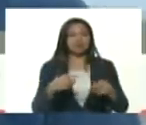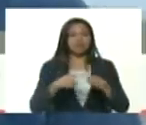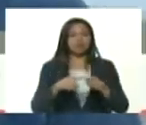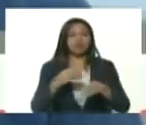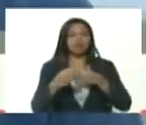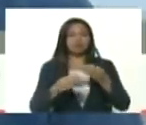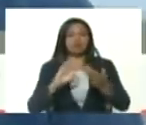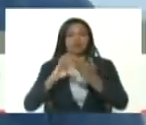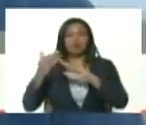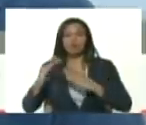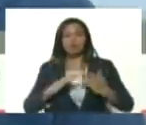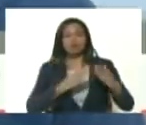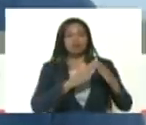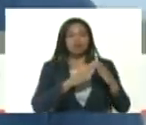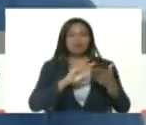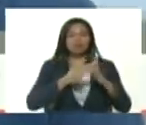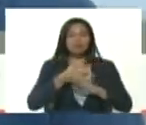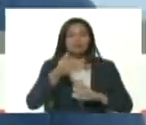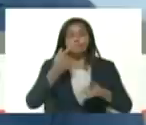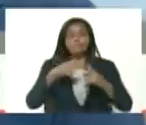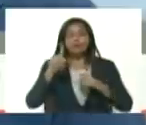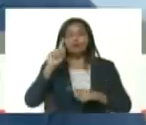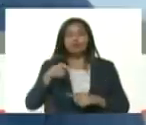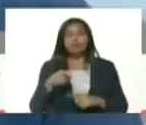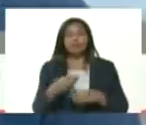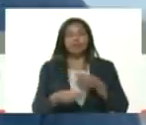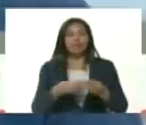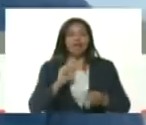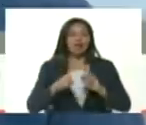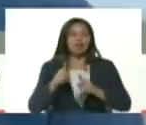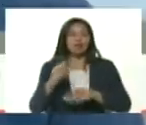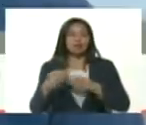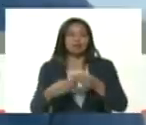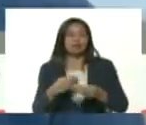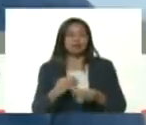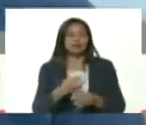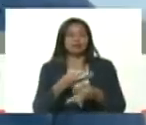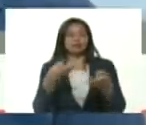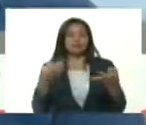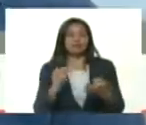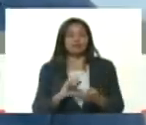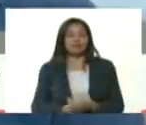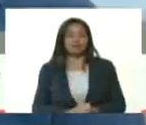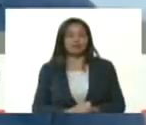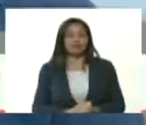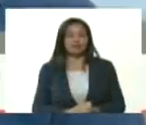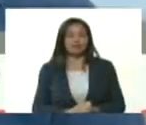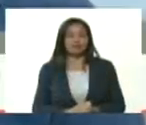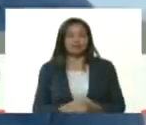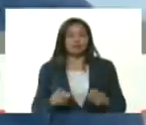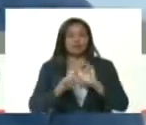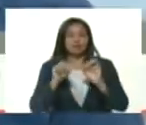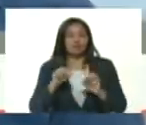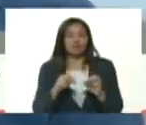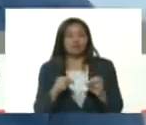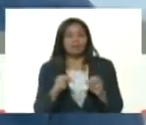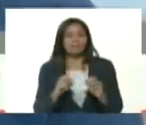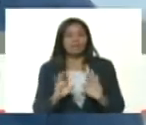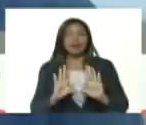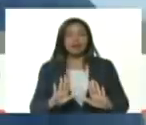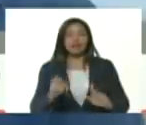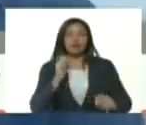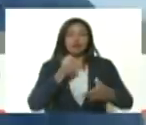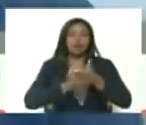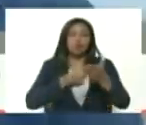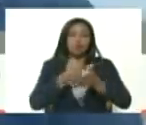en sus comunidades. Pero también hay unas que son extraordinarias, como estas que vamos a cumplir ahorita, para la neutralización y el